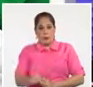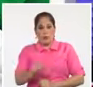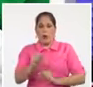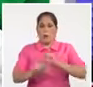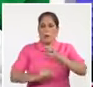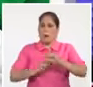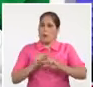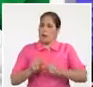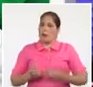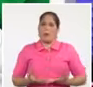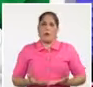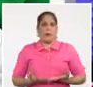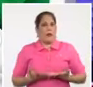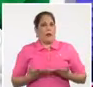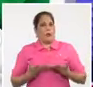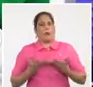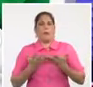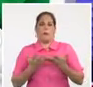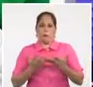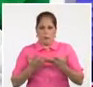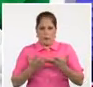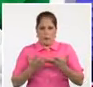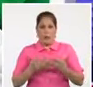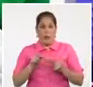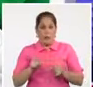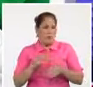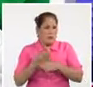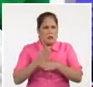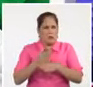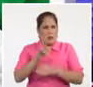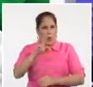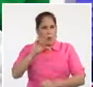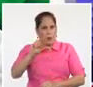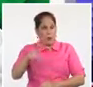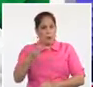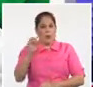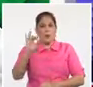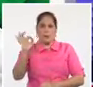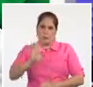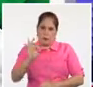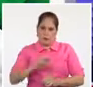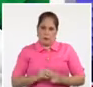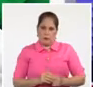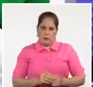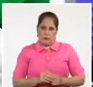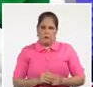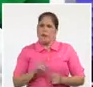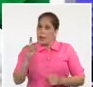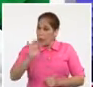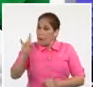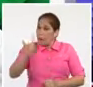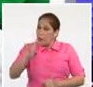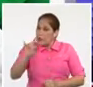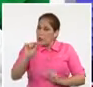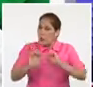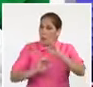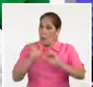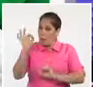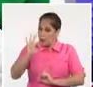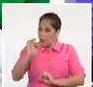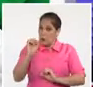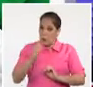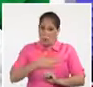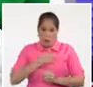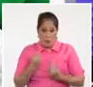176.000 que representan el 90,7%. Este porciento ha ido bajando en la